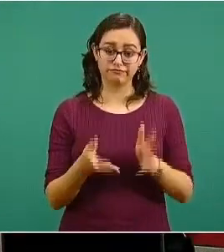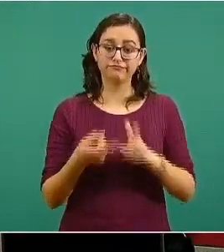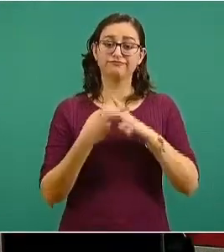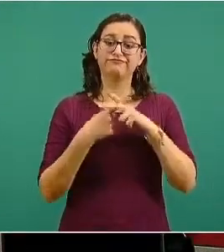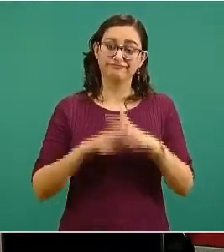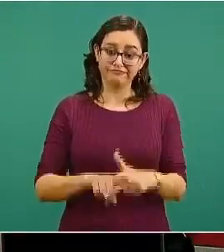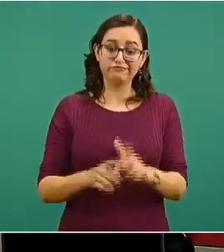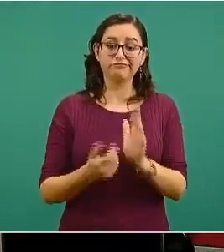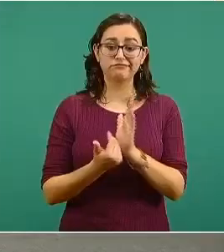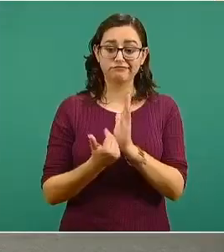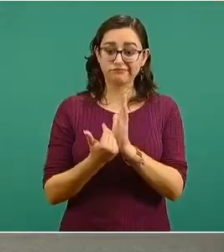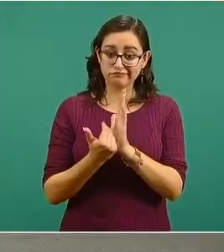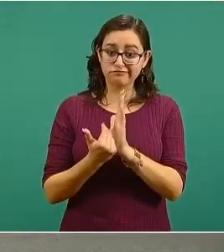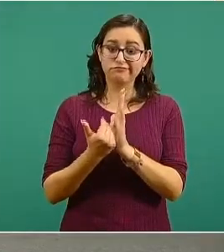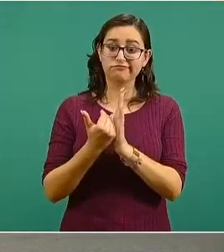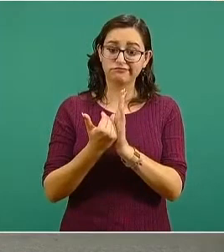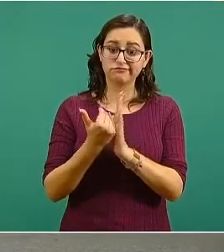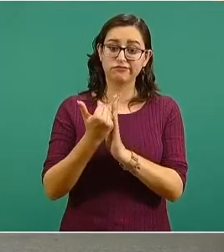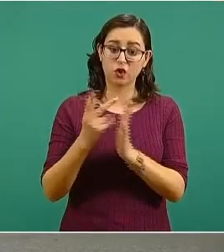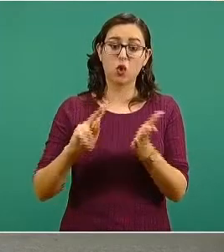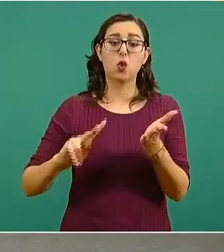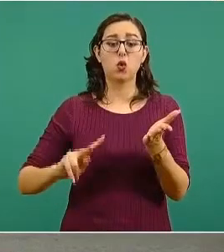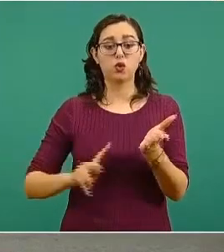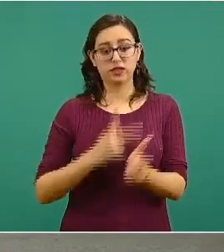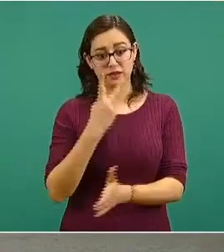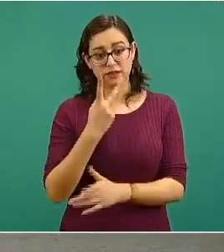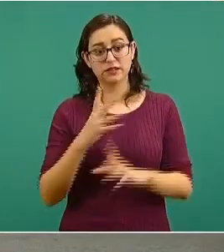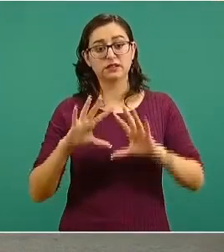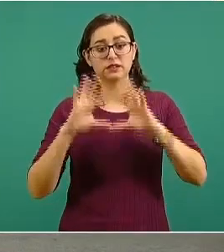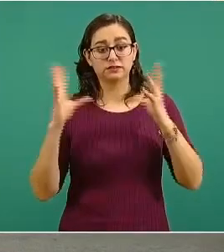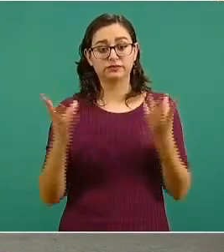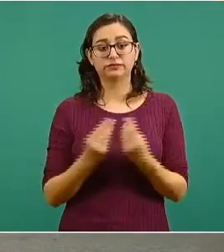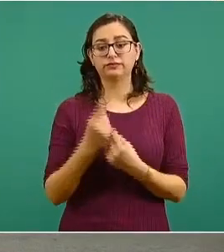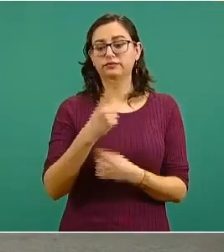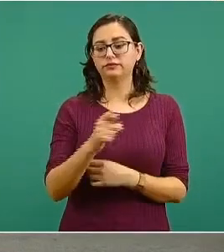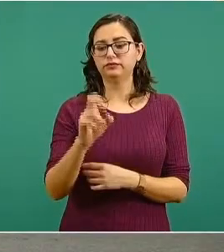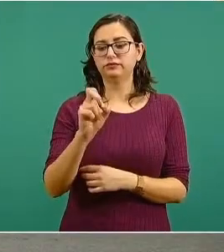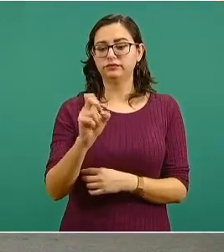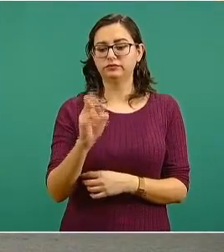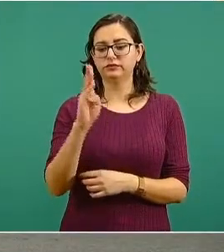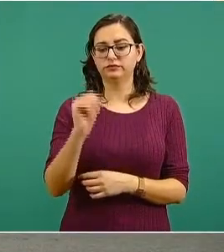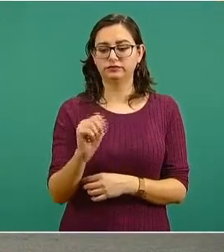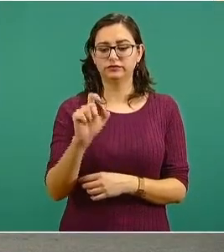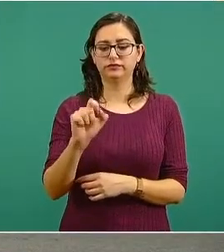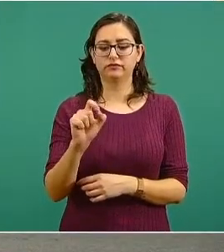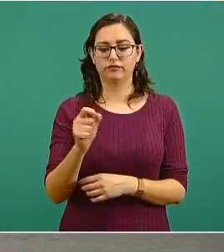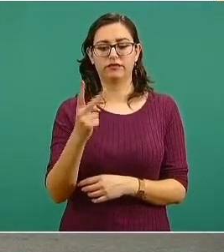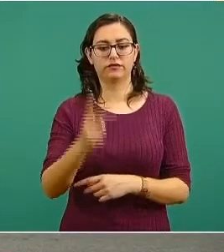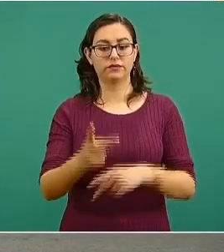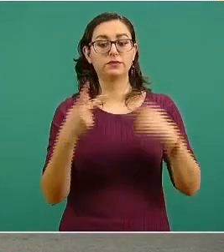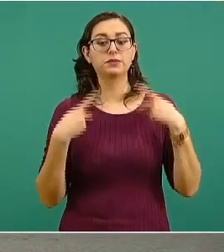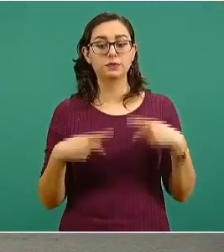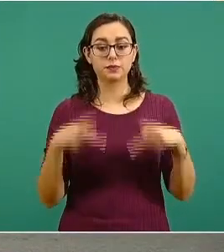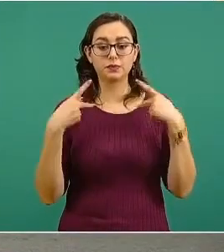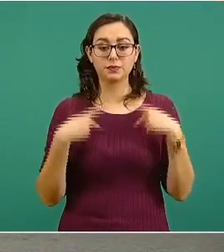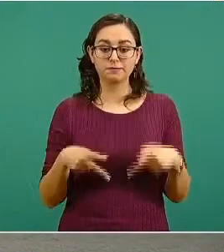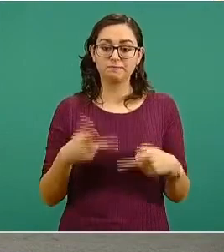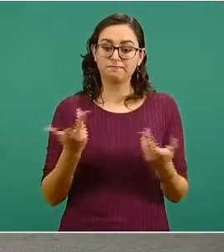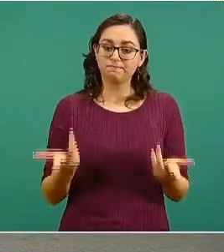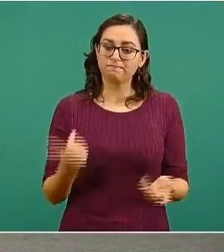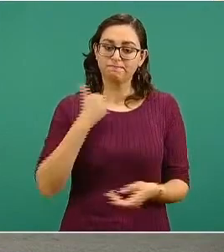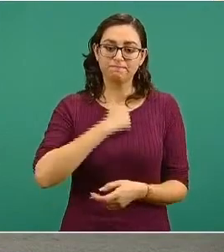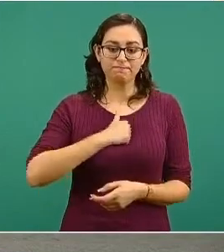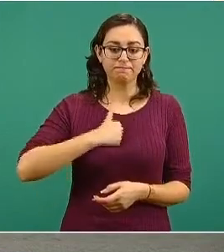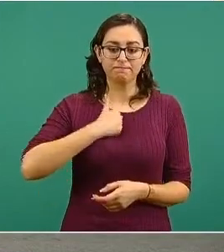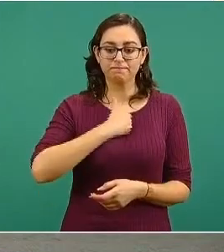incrementando bastante y tenemos ahora un total de 139.022 personas que desafortunadamente